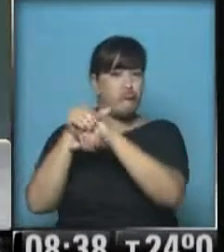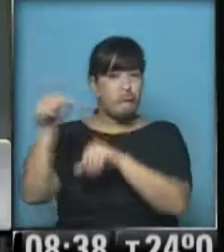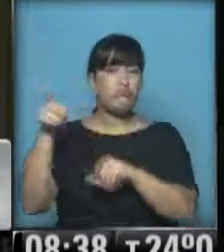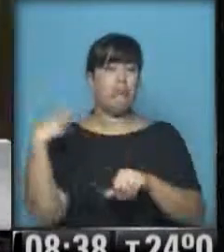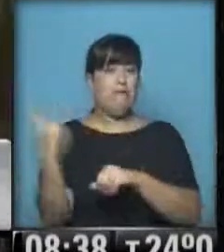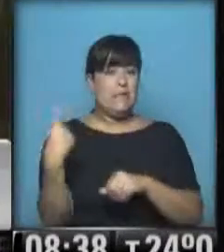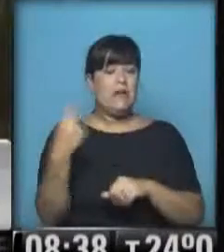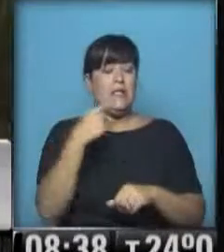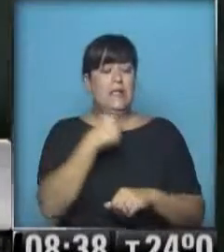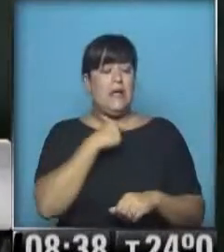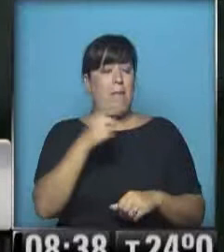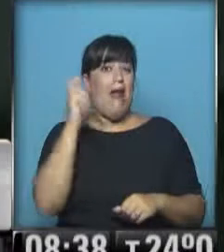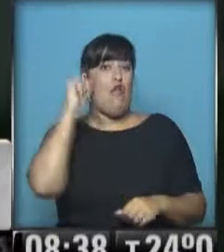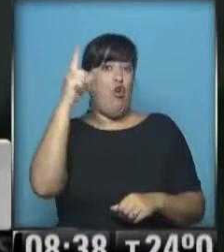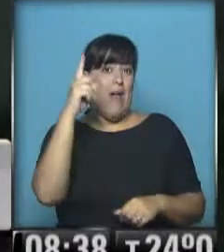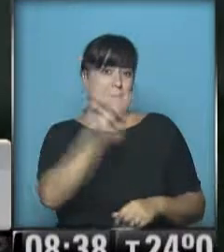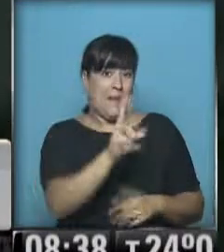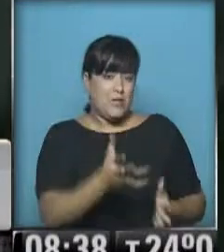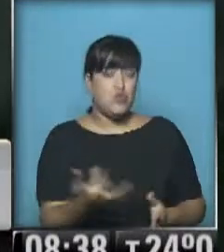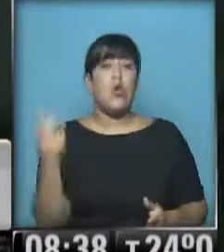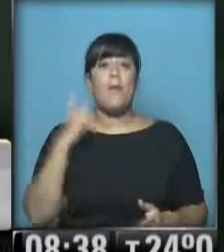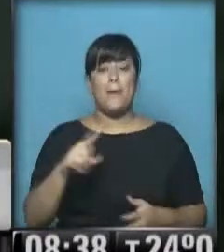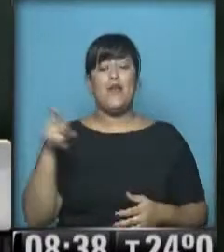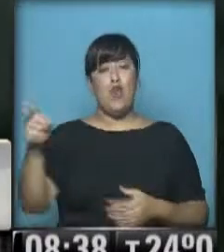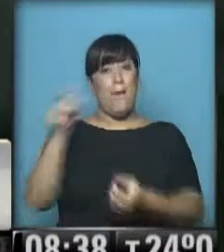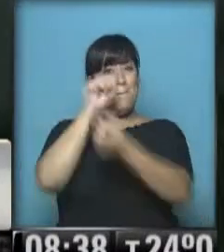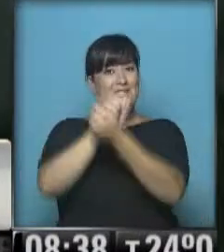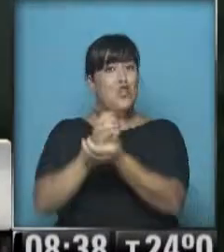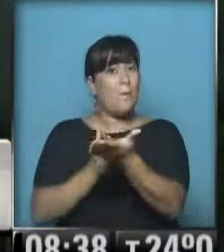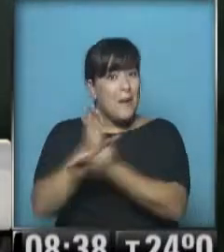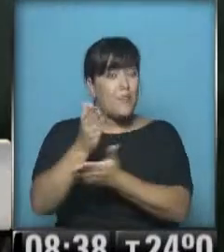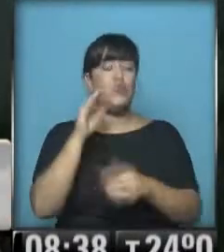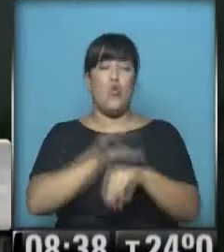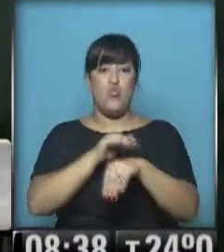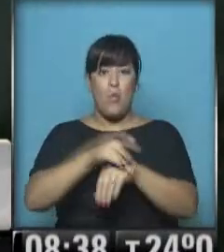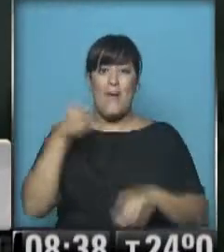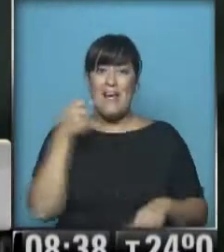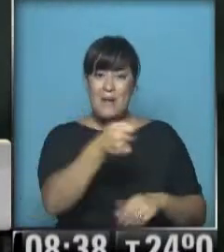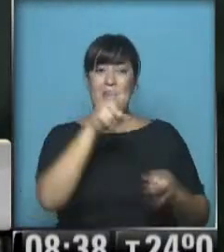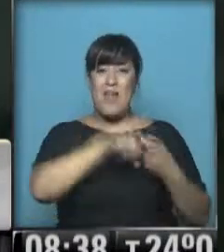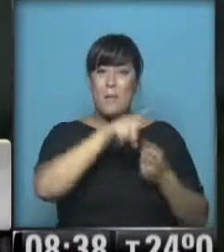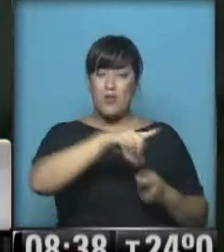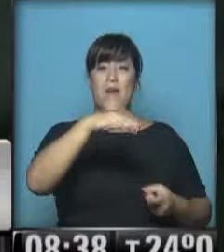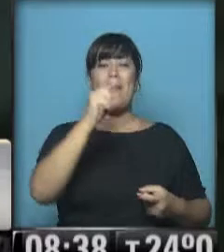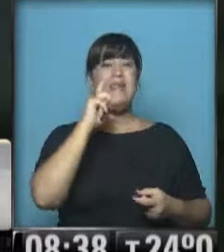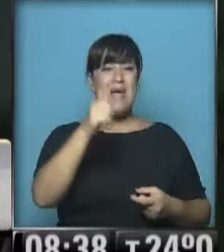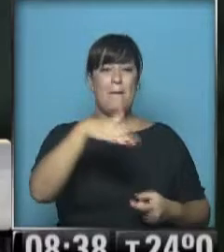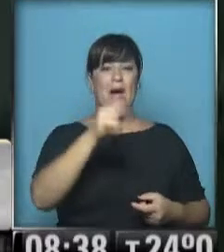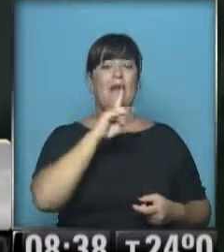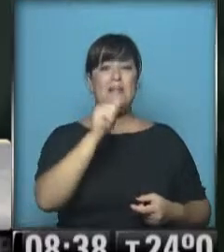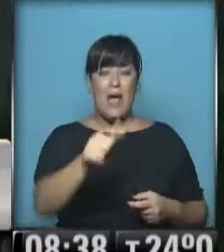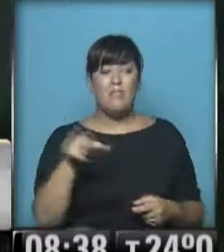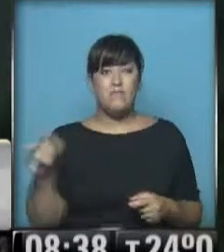obtener ese beneficio lo cierto es que el condenado a prisión perpetua por el crimen de su esposa estamos hablando de maría marta garcía belsunce fue